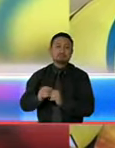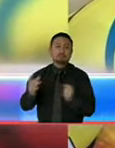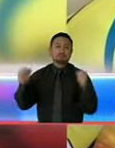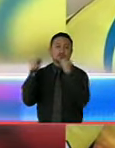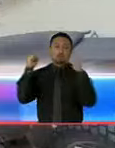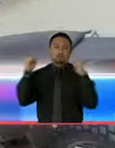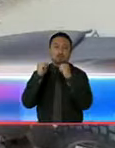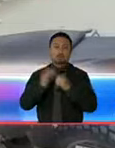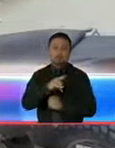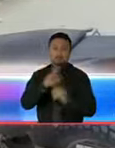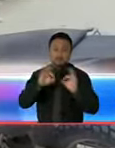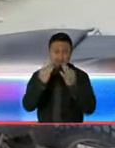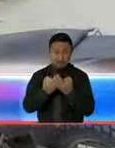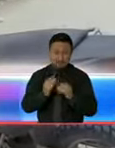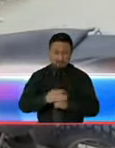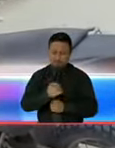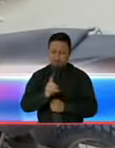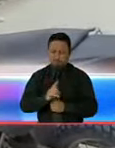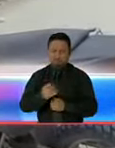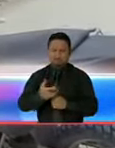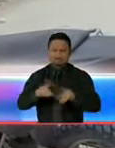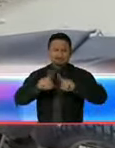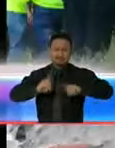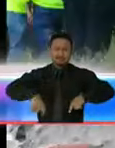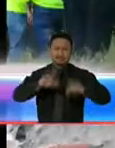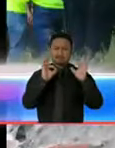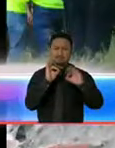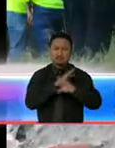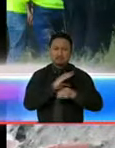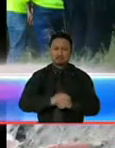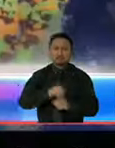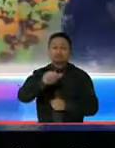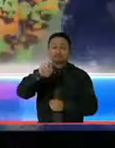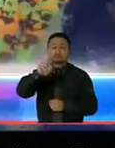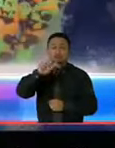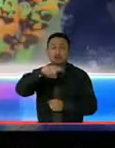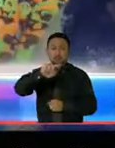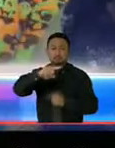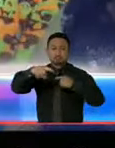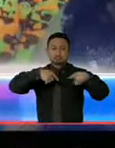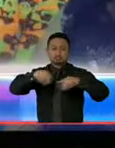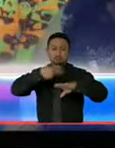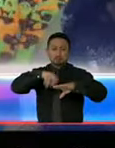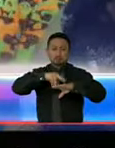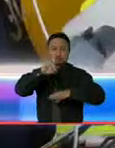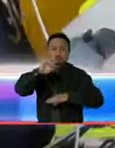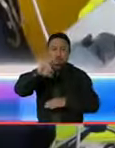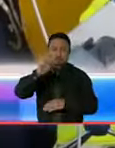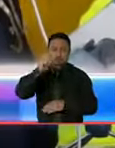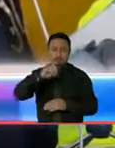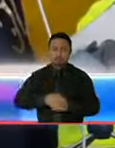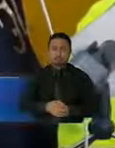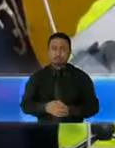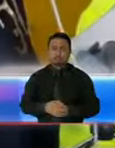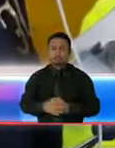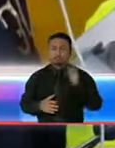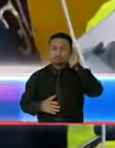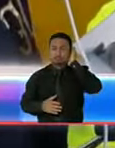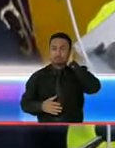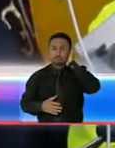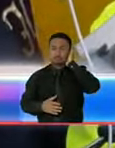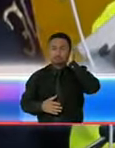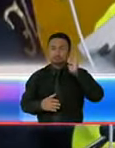no ningún familiar, como se especula en las redes sociales. Arauz, jefe nacional de la DINASET, así lo confirmó. Daba clases de gimnasia, daba